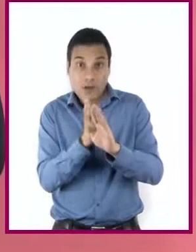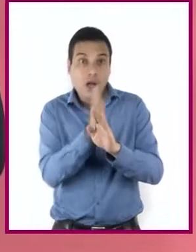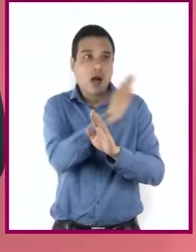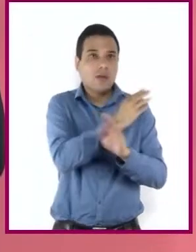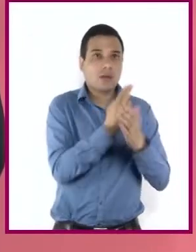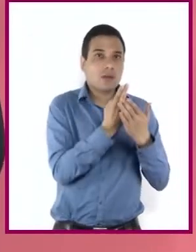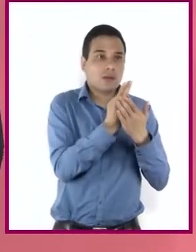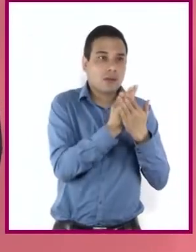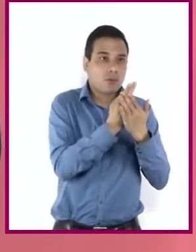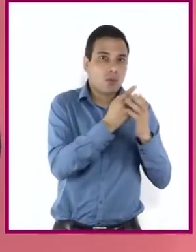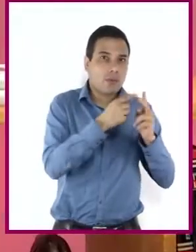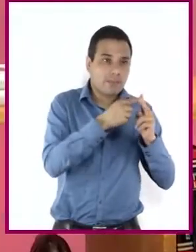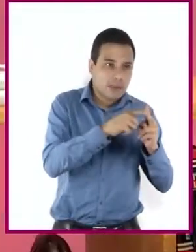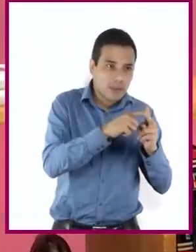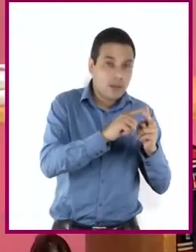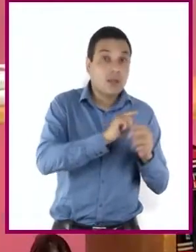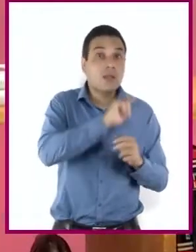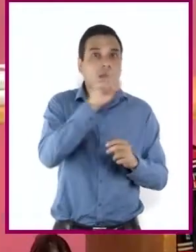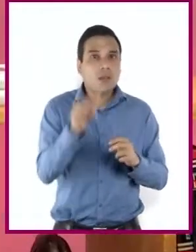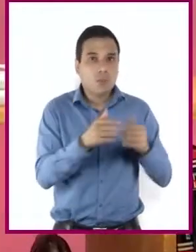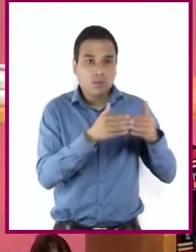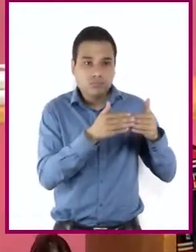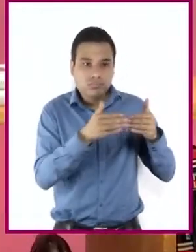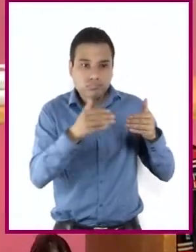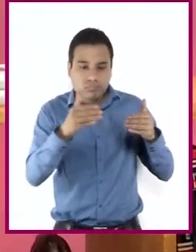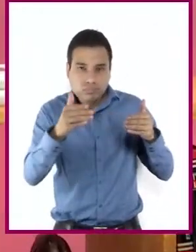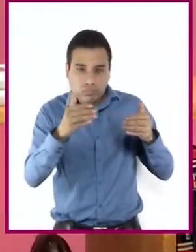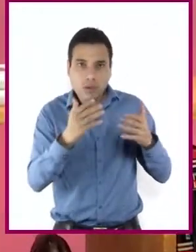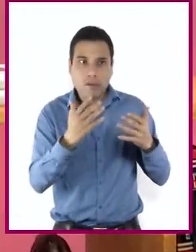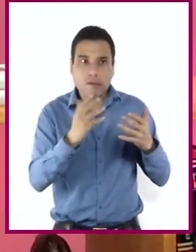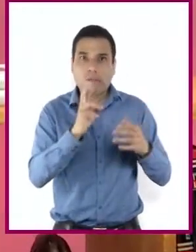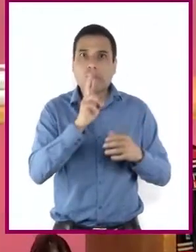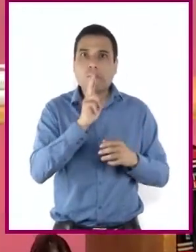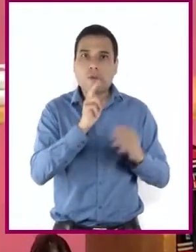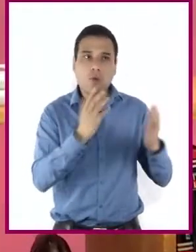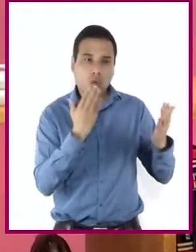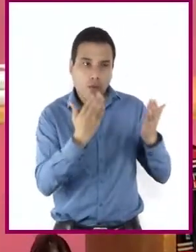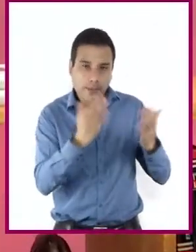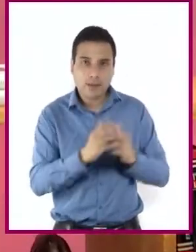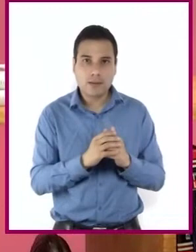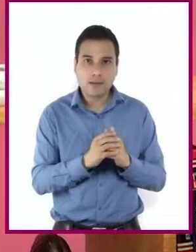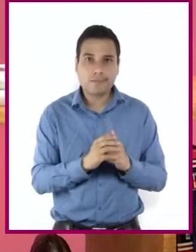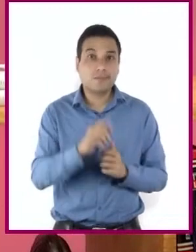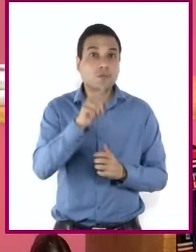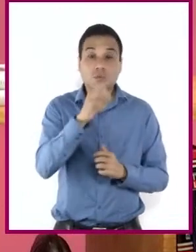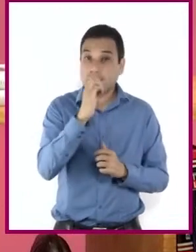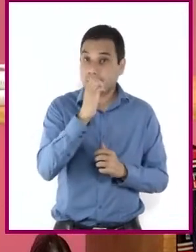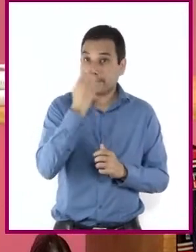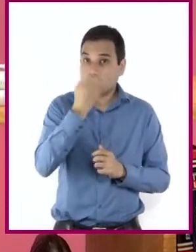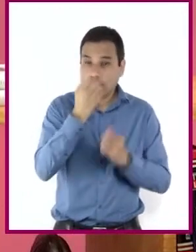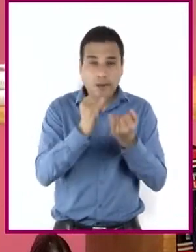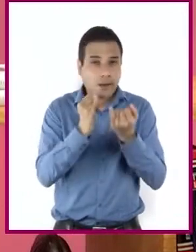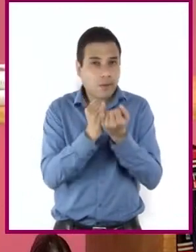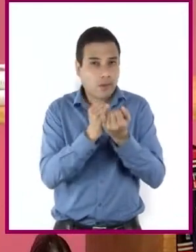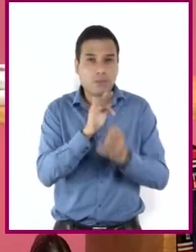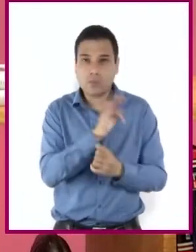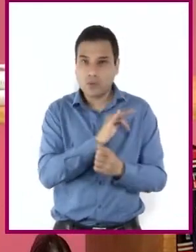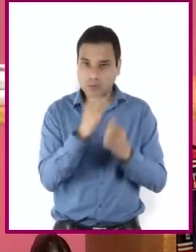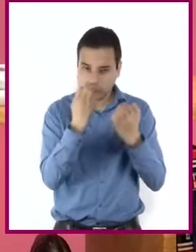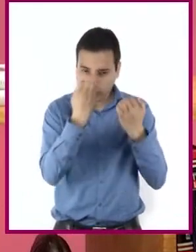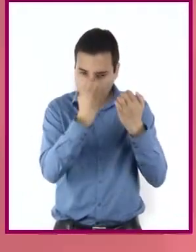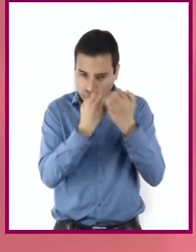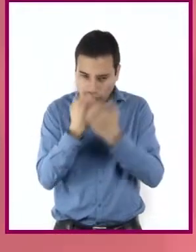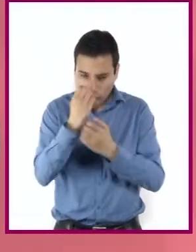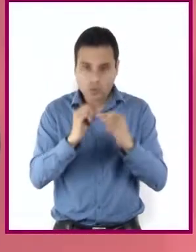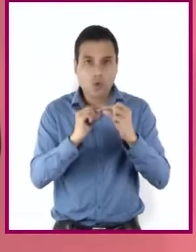diseños. Dentro del ámbito educativo, la autoevaluación se lleva a cabo para que los alumnos aprendan a regular sus procesos de